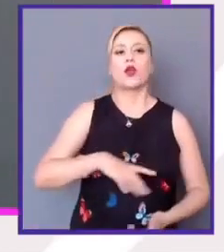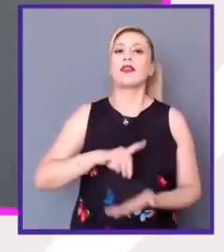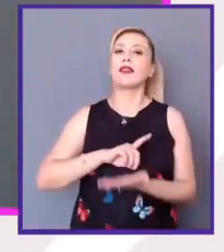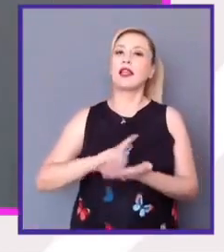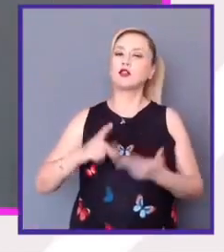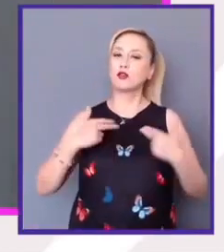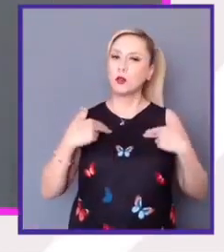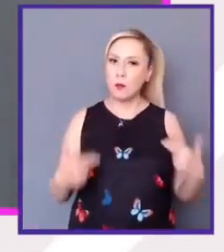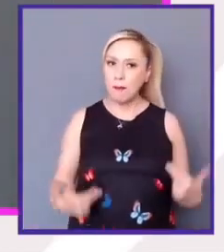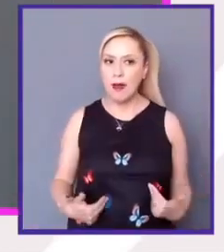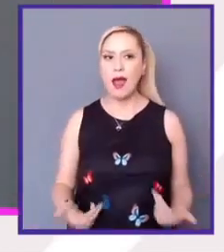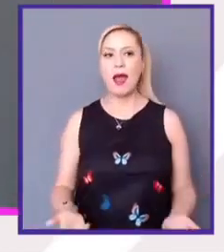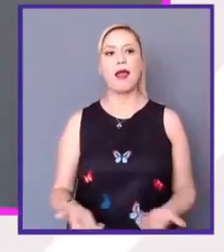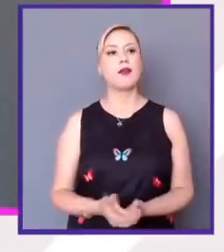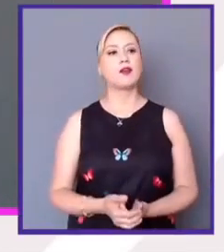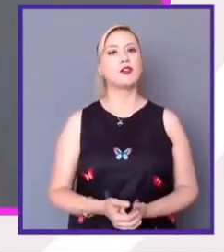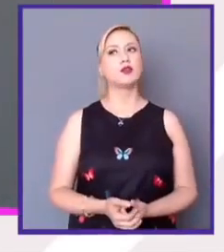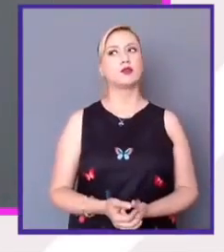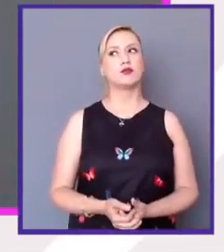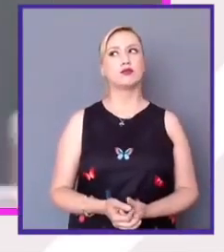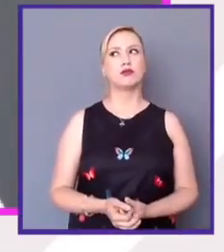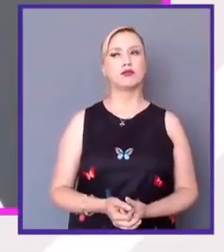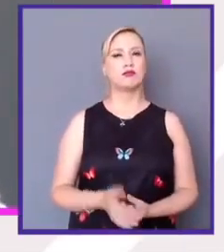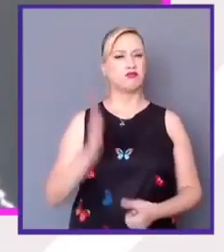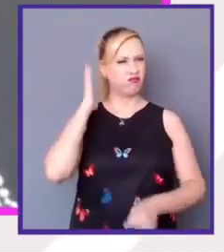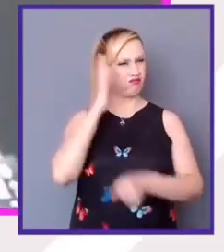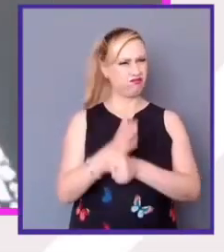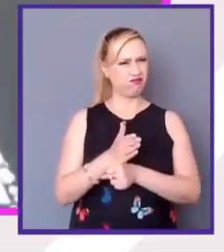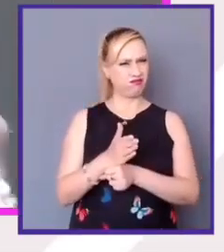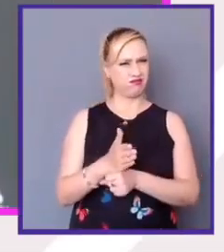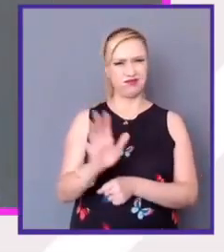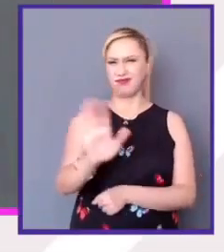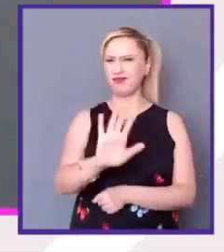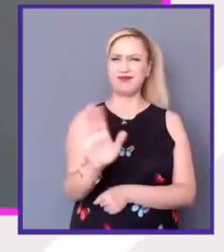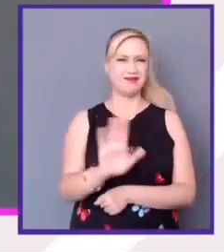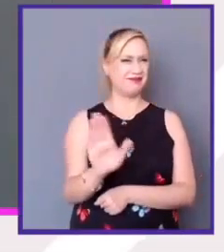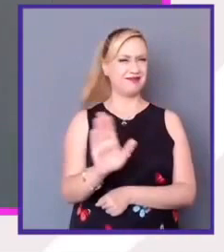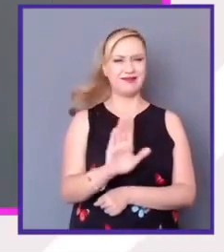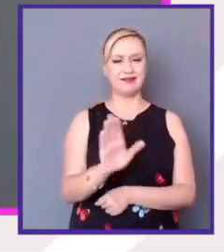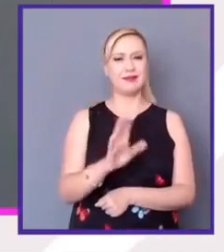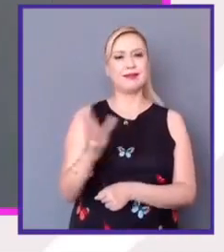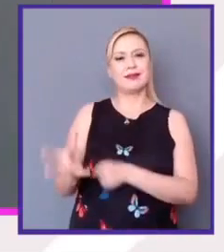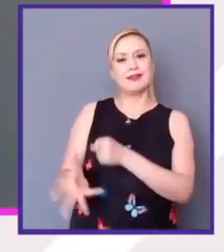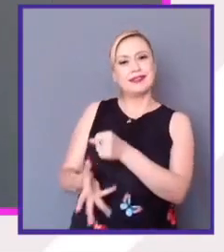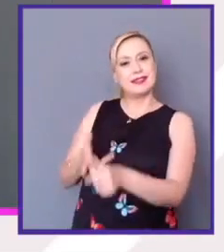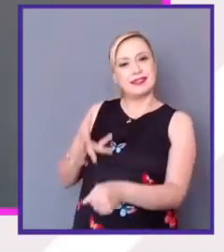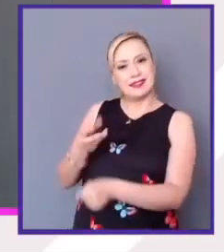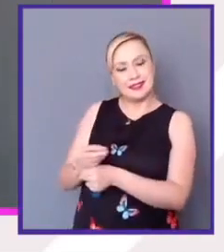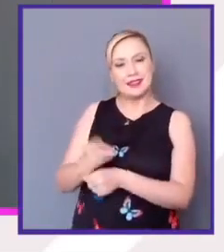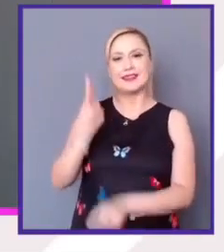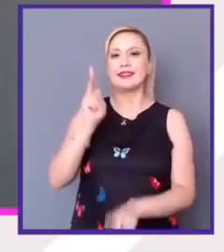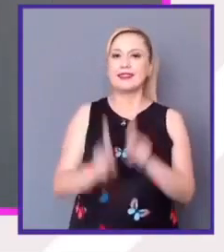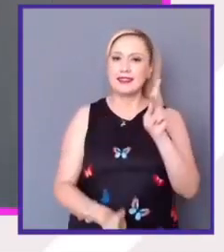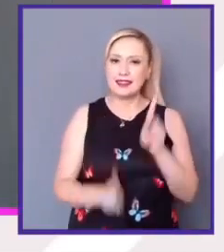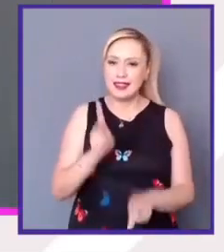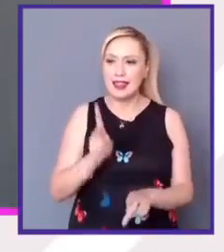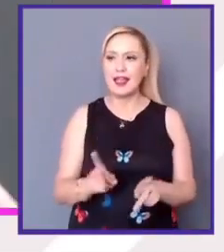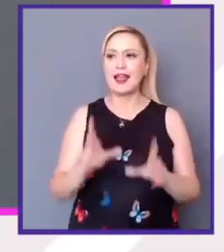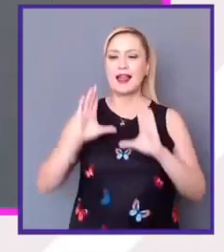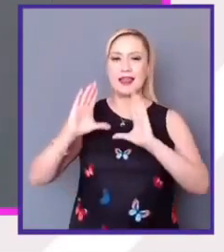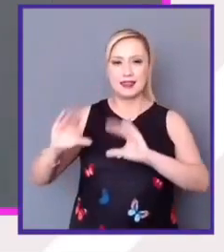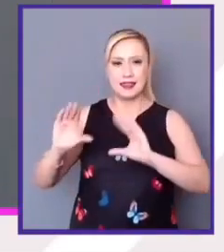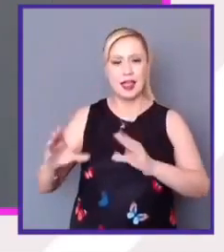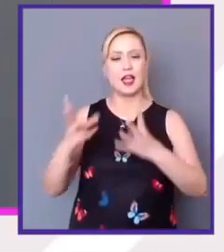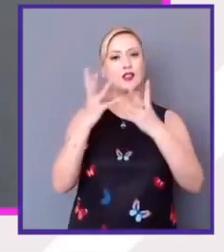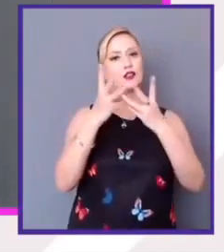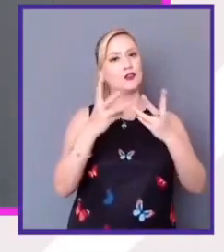visión no punitiva, ¿no?, más restaurativa, que hablen no solamente de solucionar